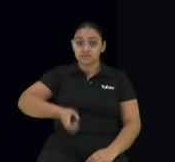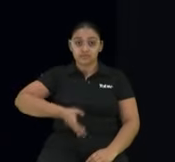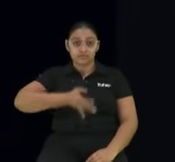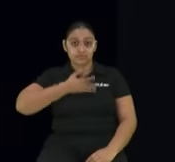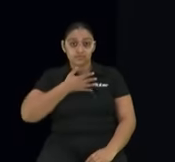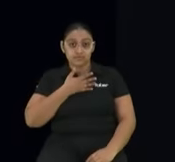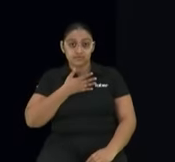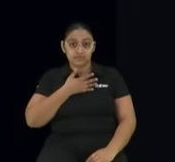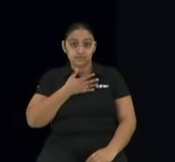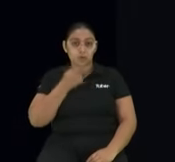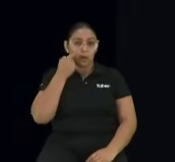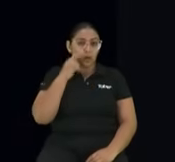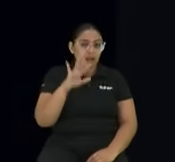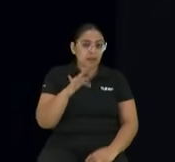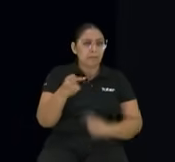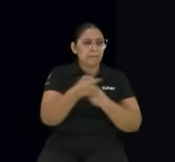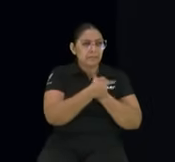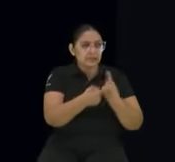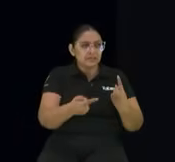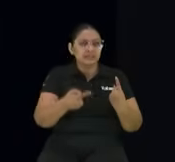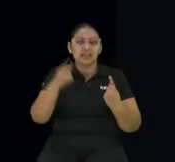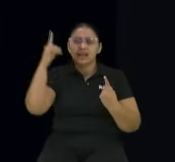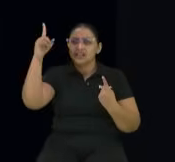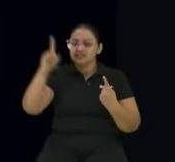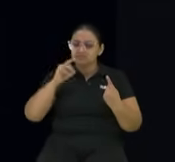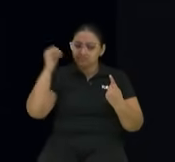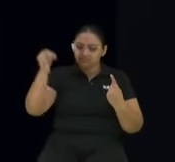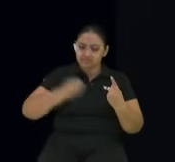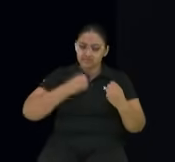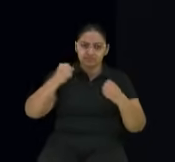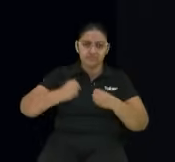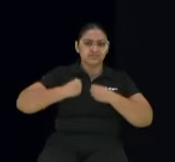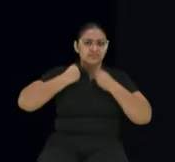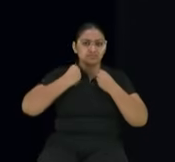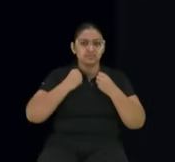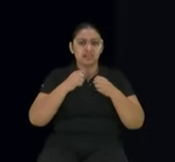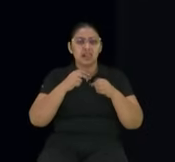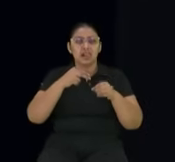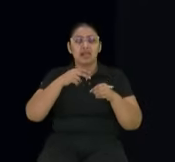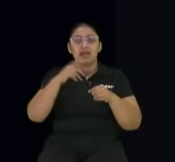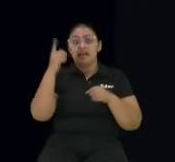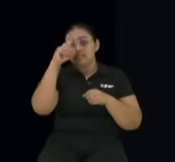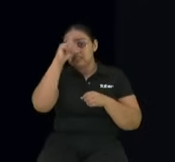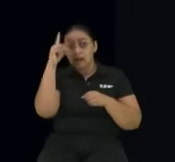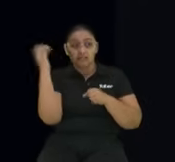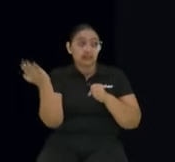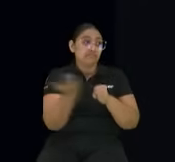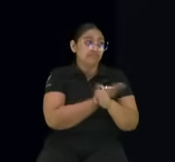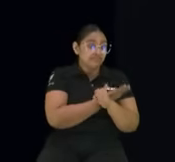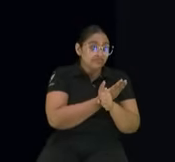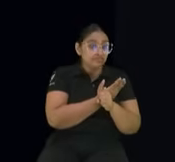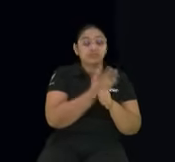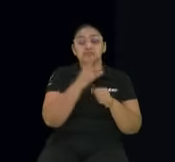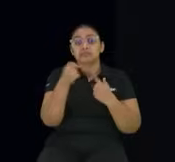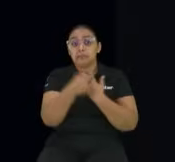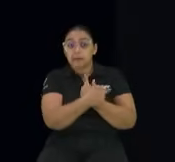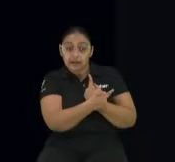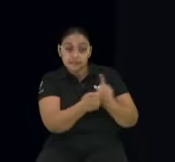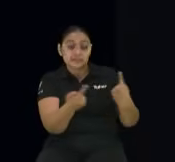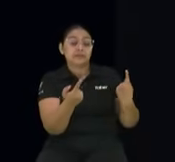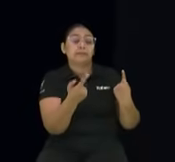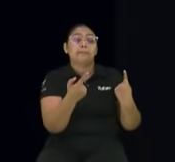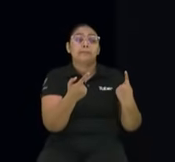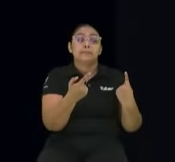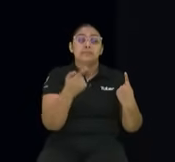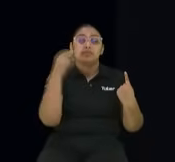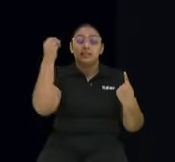rápido una persona no fortalecida O débil renuncia una persona no fortalecida O débil retrocede una persona